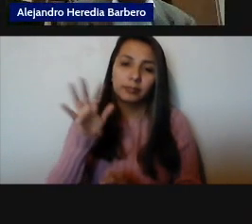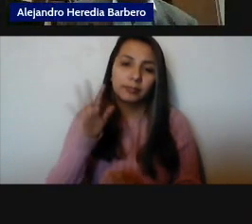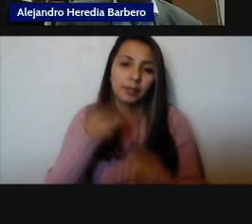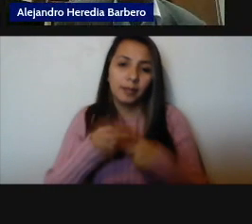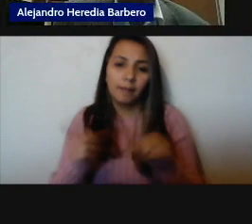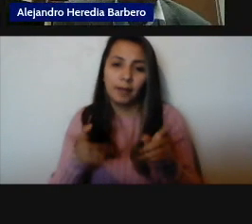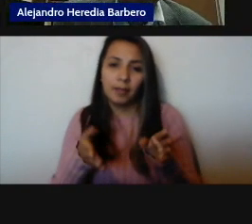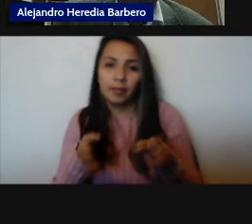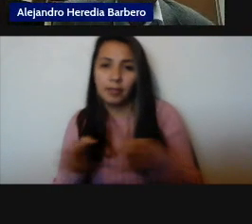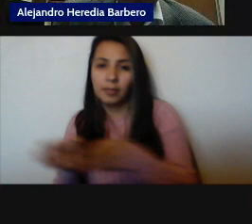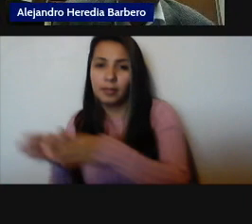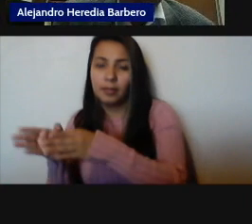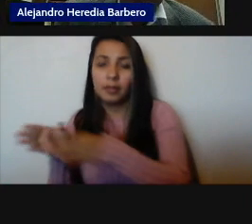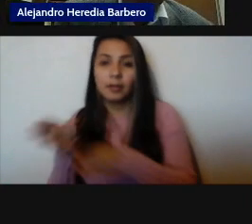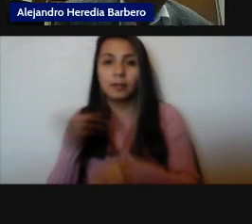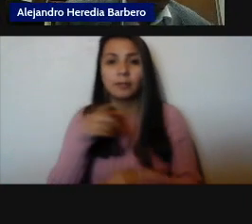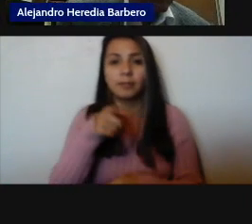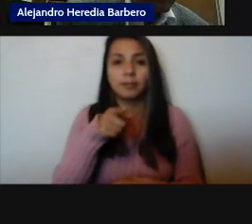dirigirnos